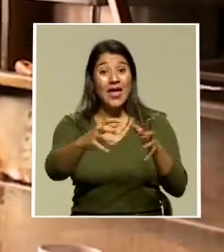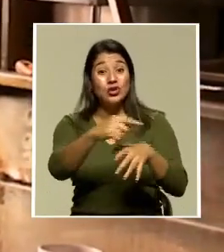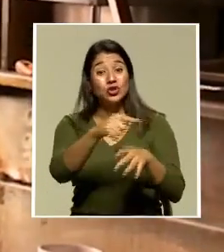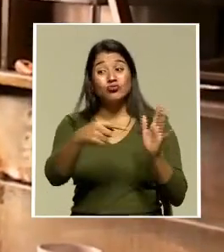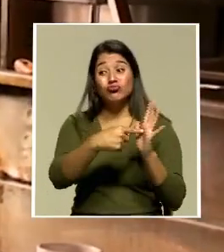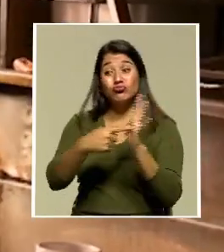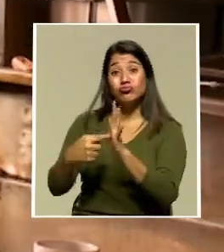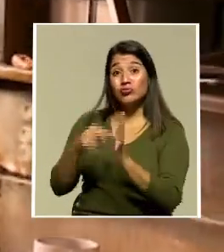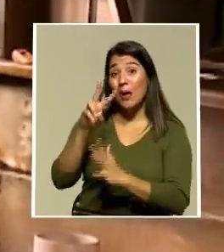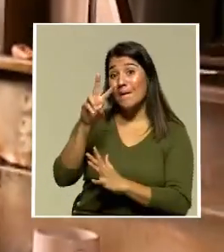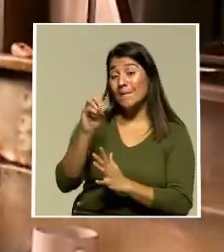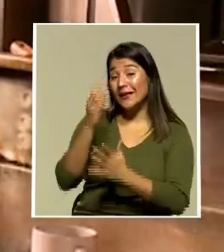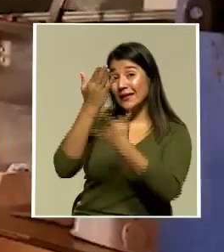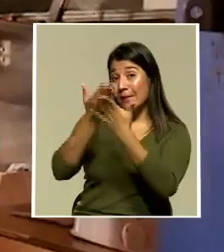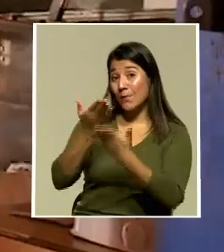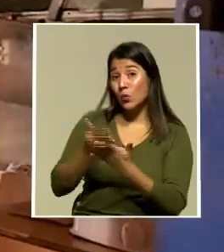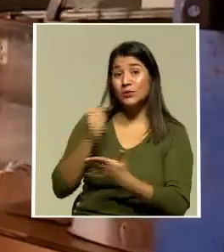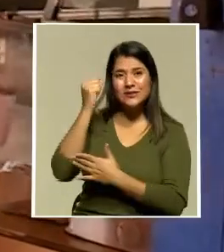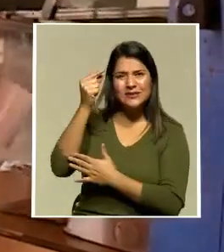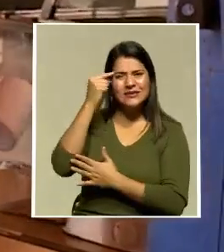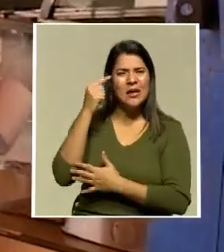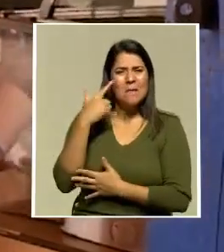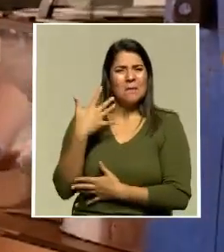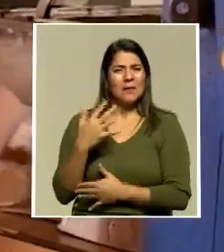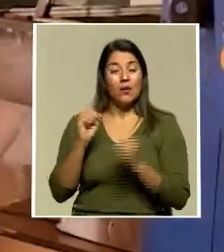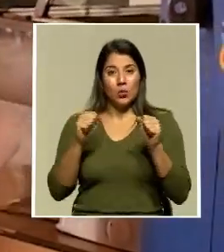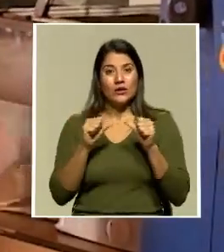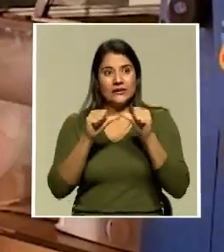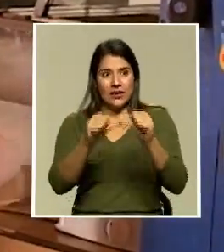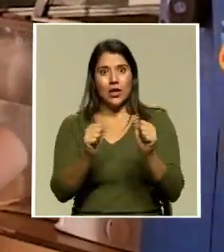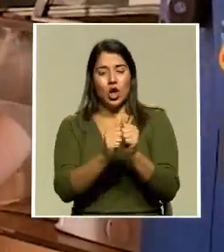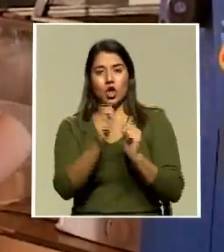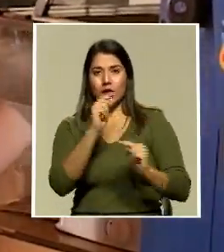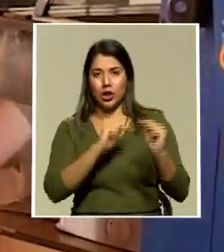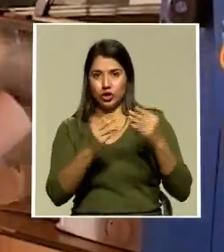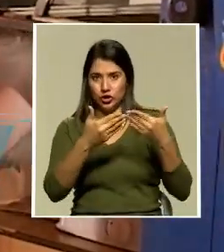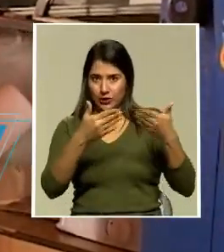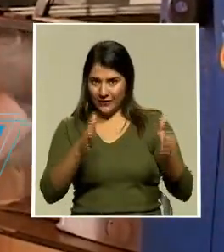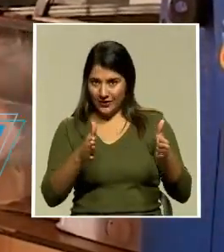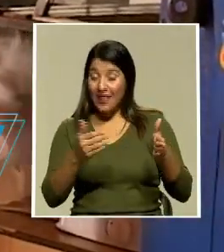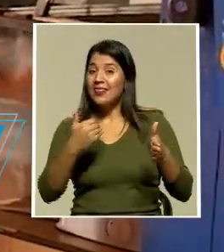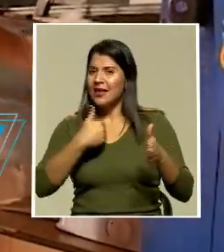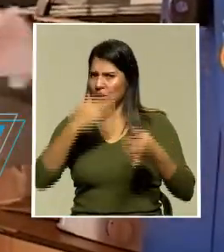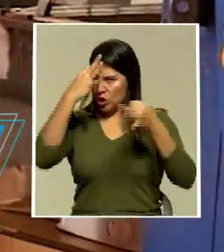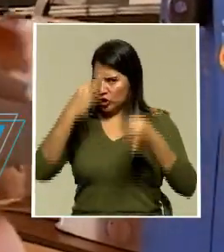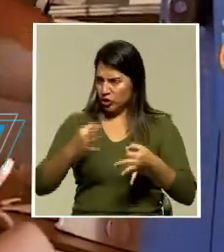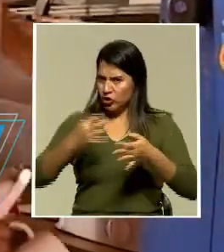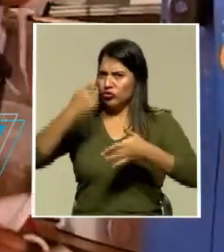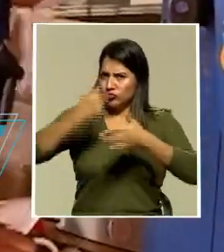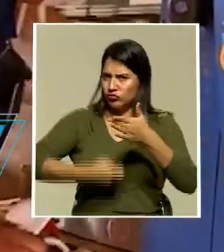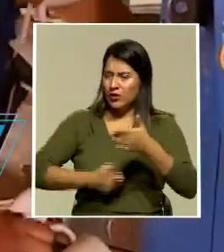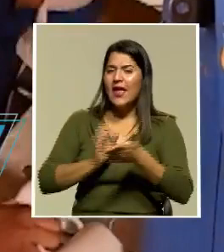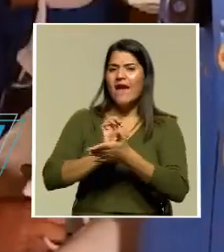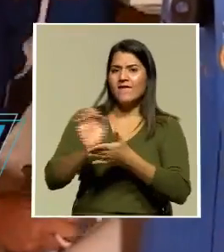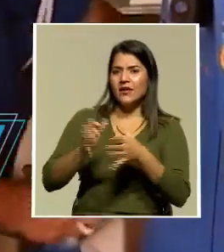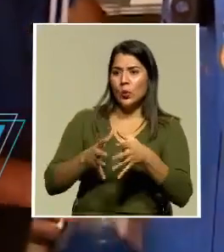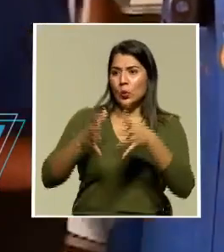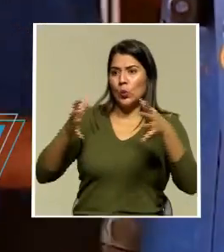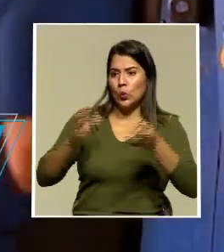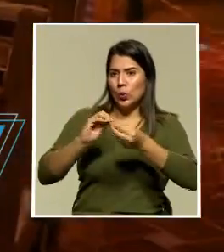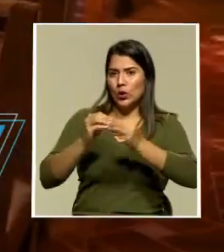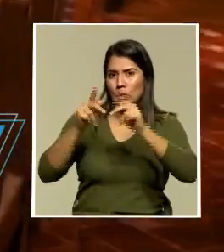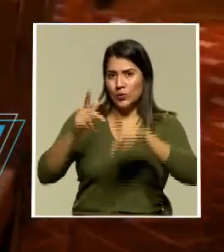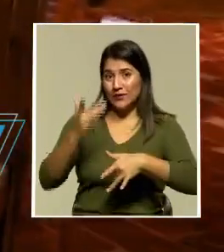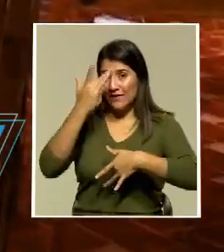20 propuestas al gobierno con el objetivo de continuar trabajando, tomando medidas fuertes que eviten el incremento de casos de